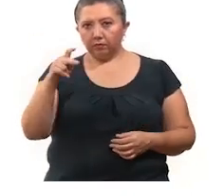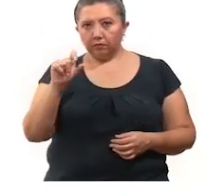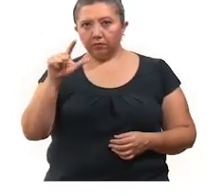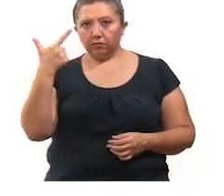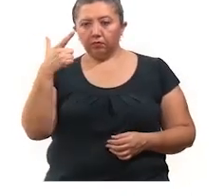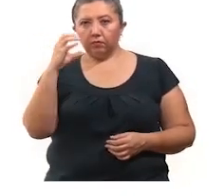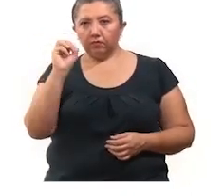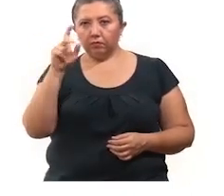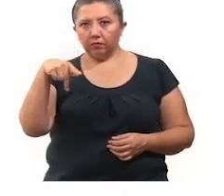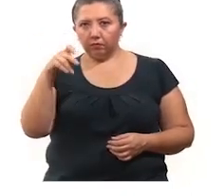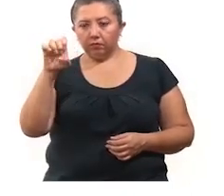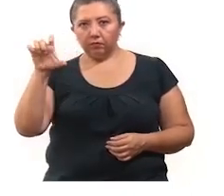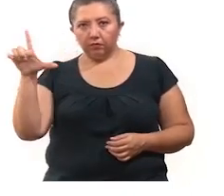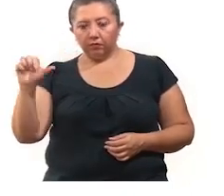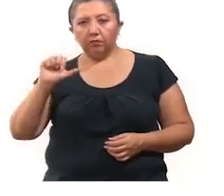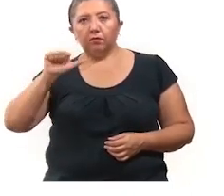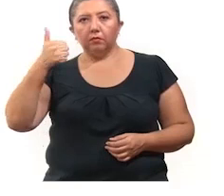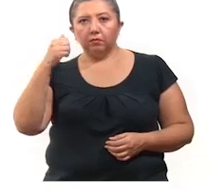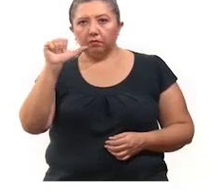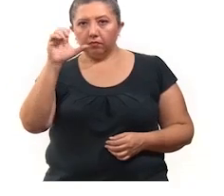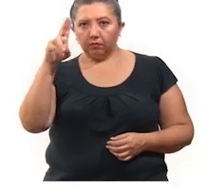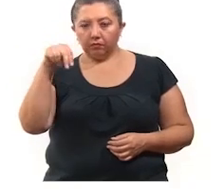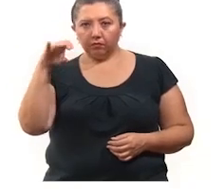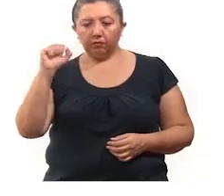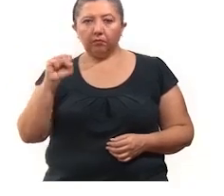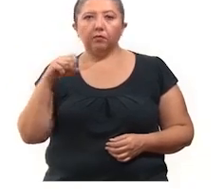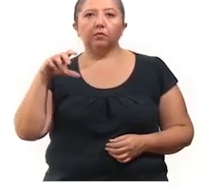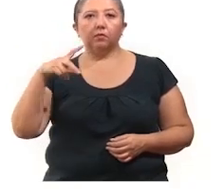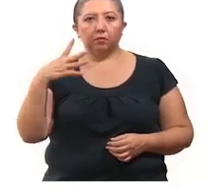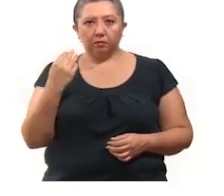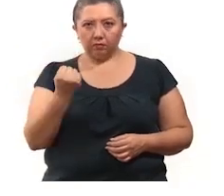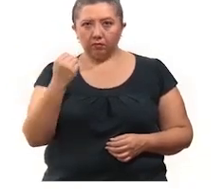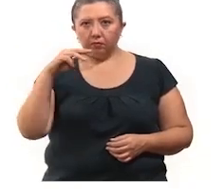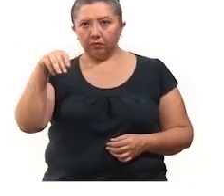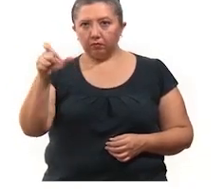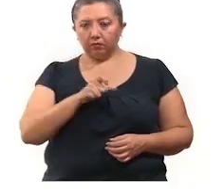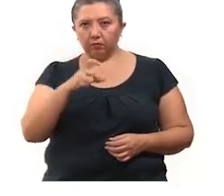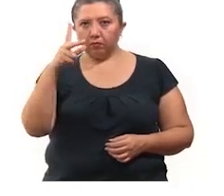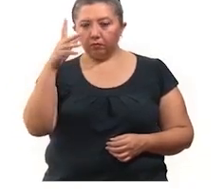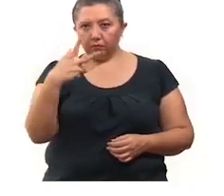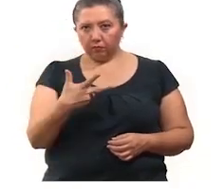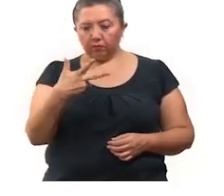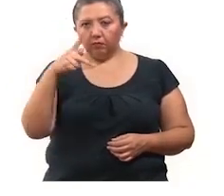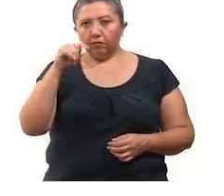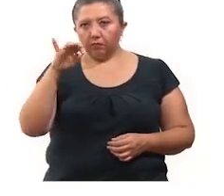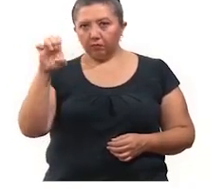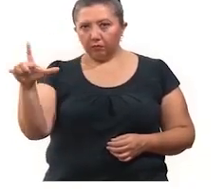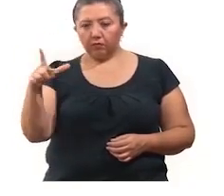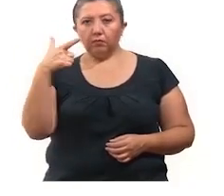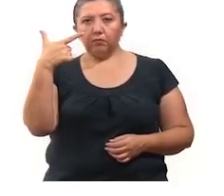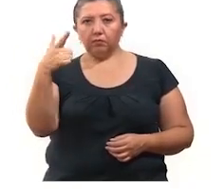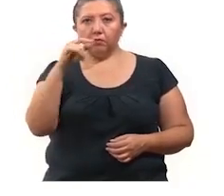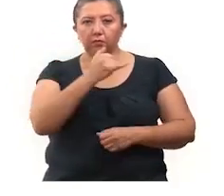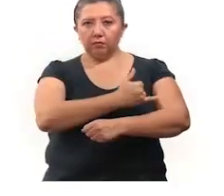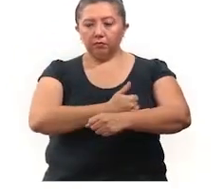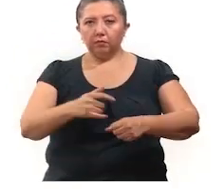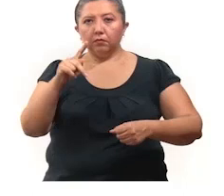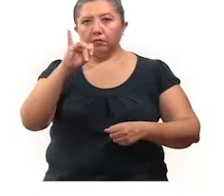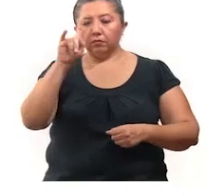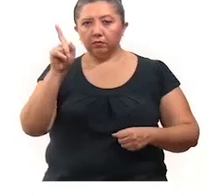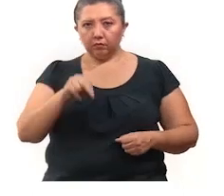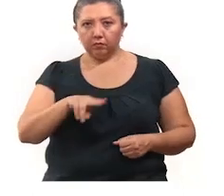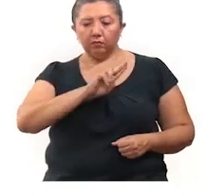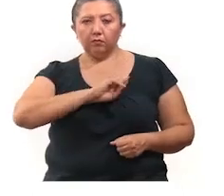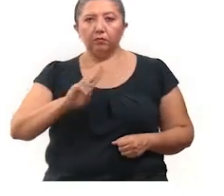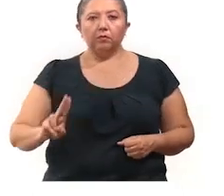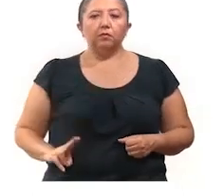12 en Concal, 11 en Acanqué, 9 en Maxcanú, 8 en Ticul, 7 en Izamal, Tizimín